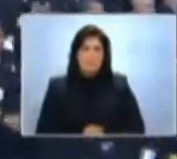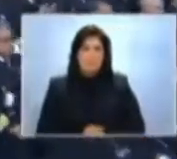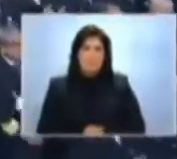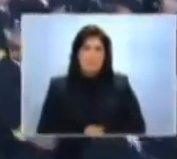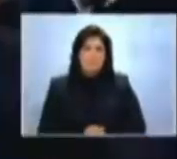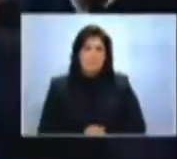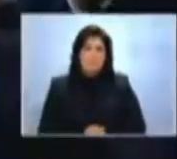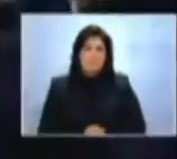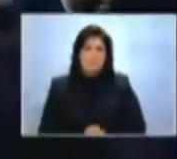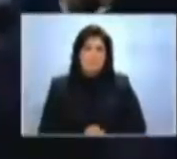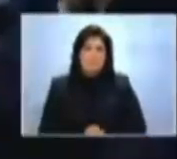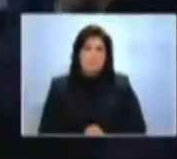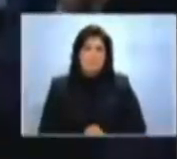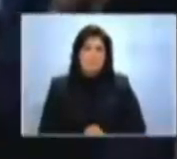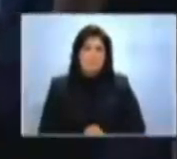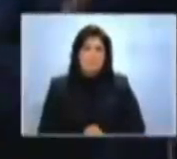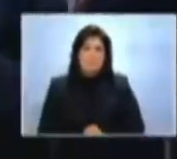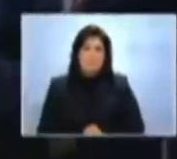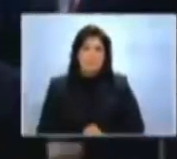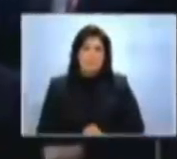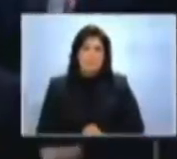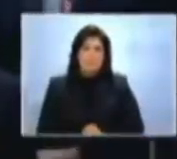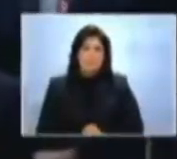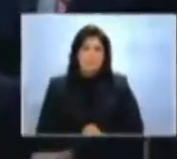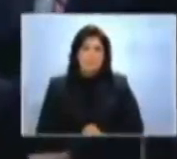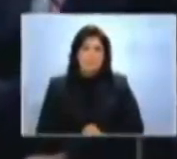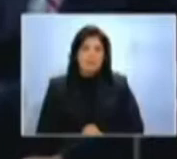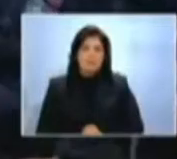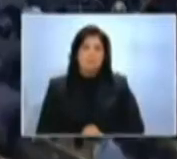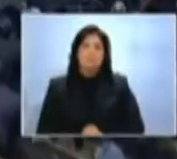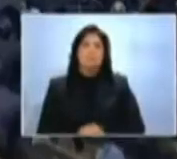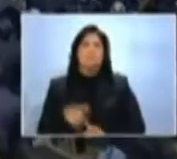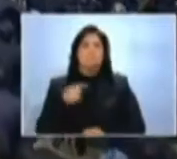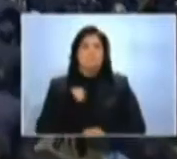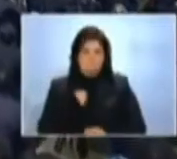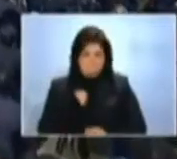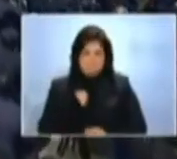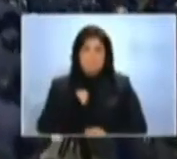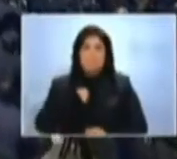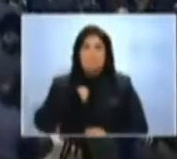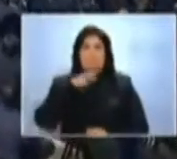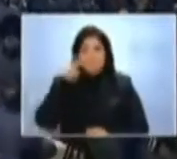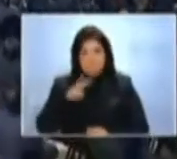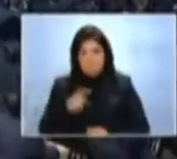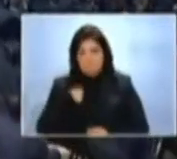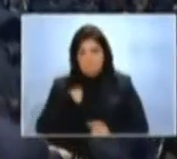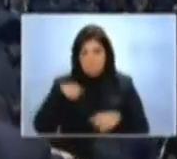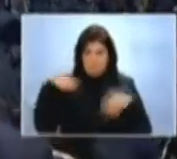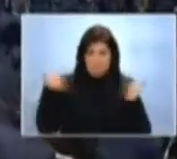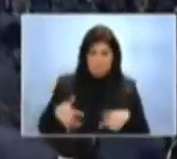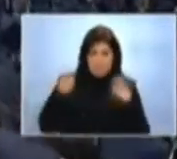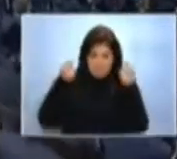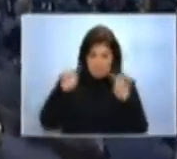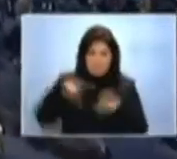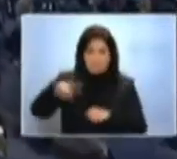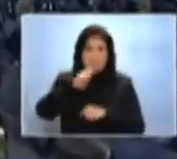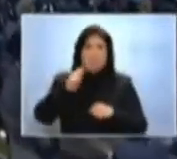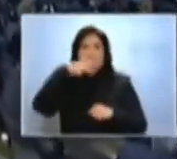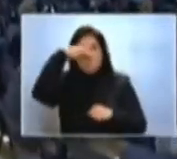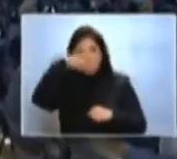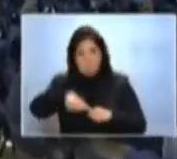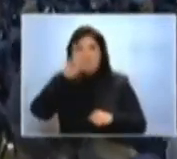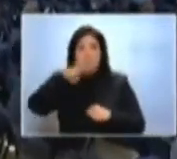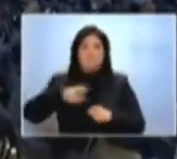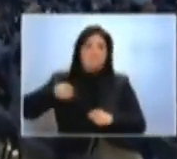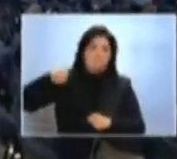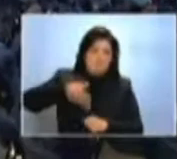lugar de Sin embargo, estacionamiento, ¿no? O sea que nos dieron una sopita de nuestro propio chocolate. Yo Así de plano. desde el punto de vista es una cosa